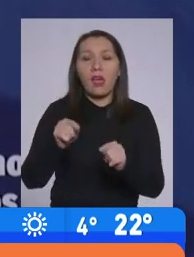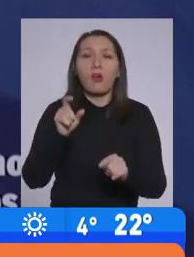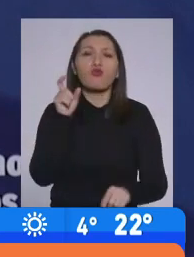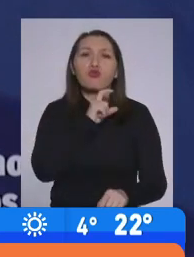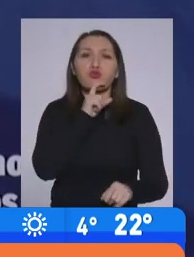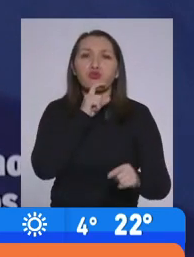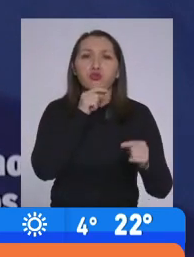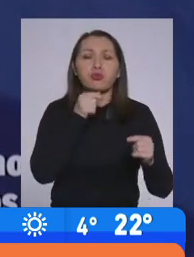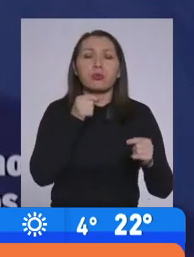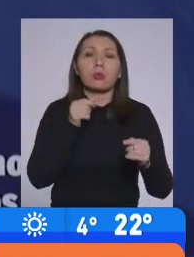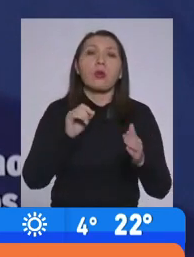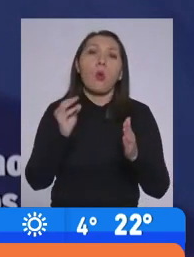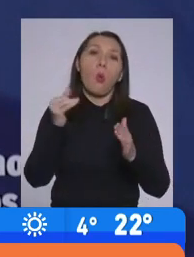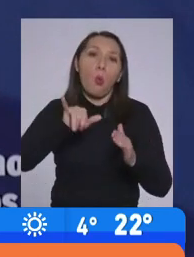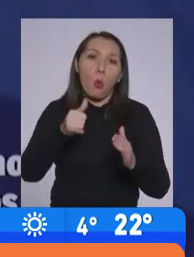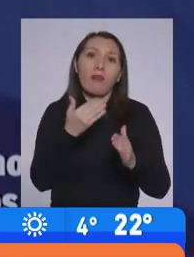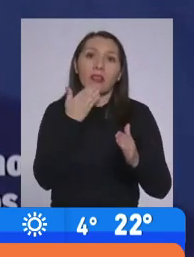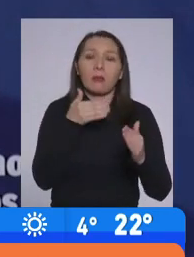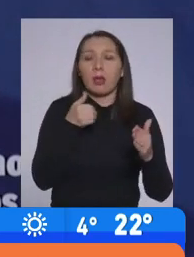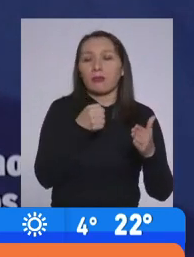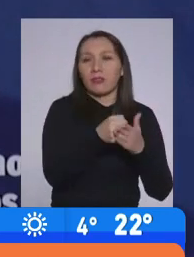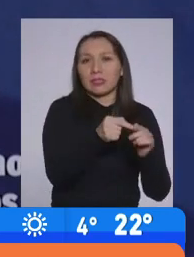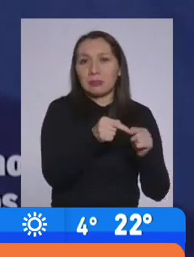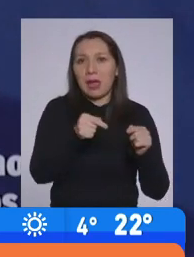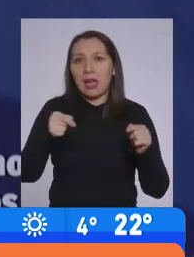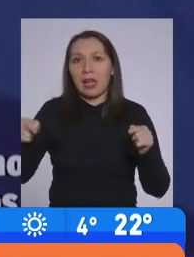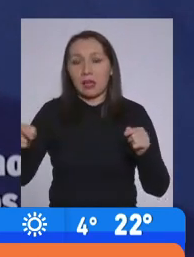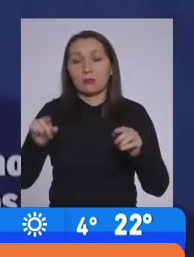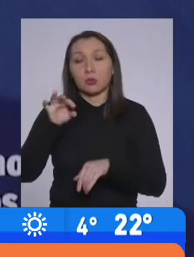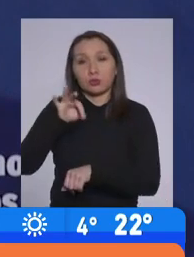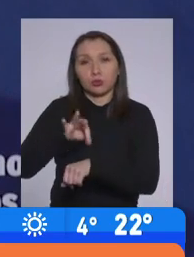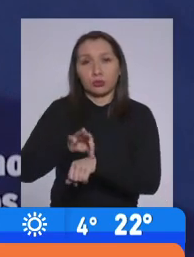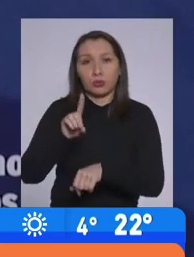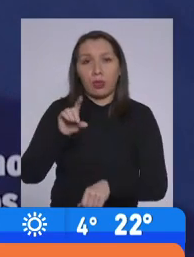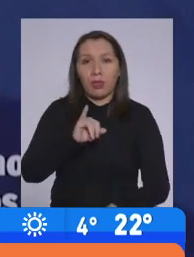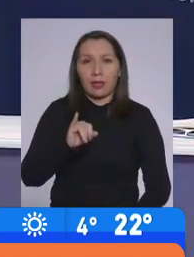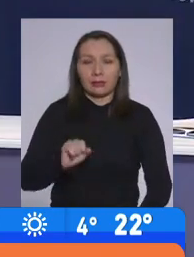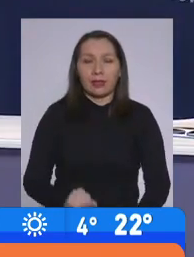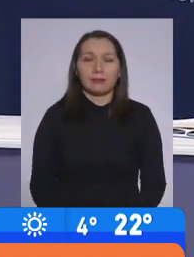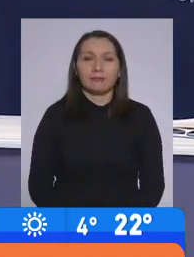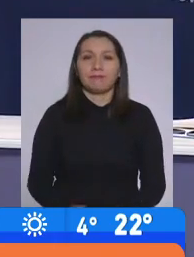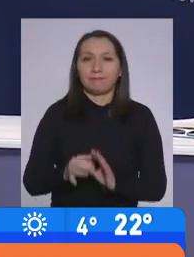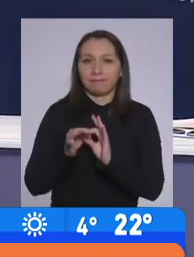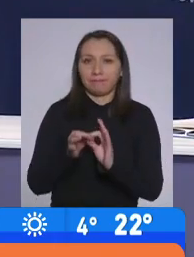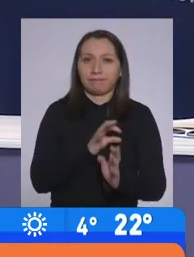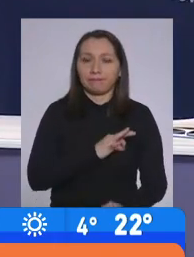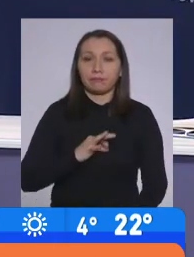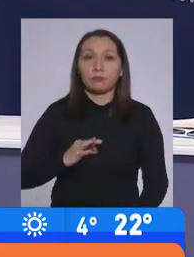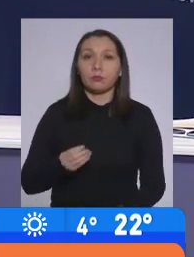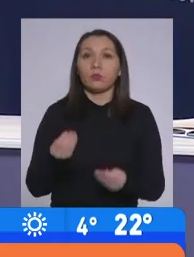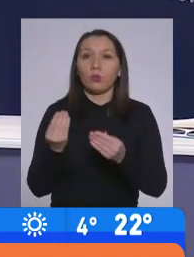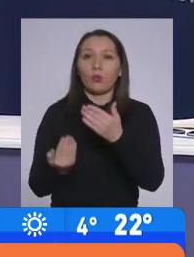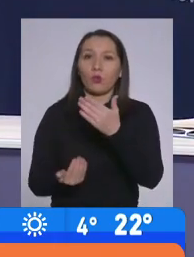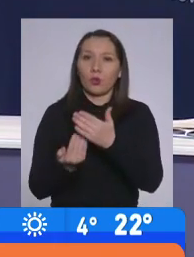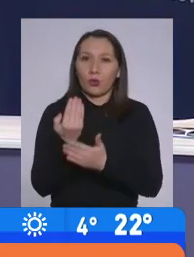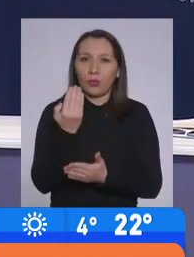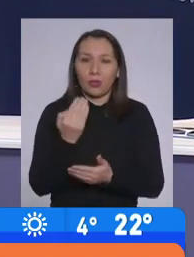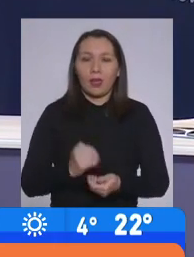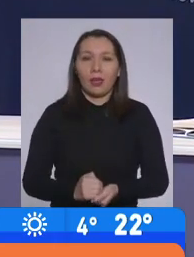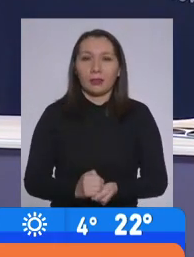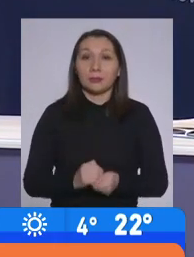feriados incluyendo el jueves doctora daza por favor gracias ministro muy buenos días